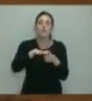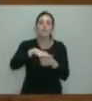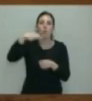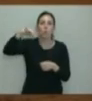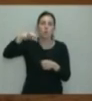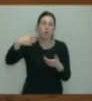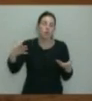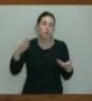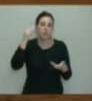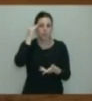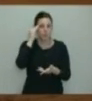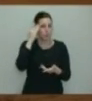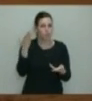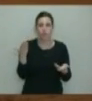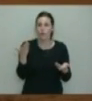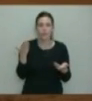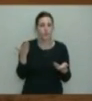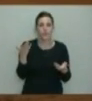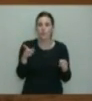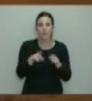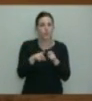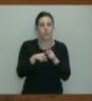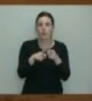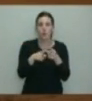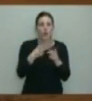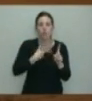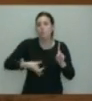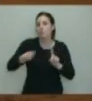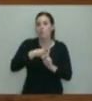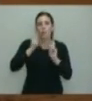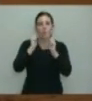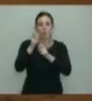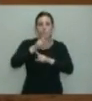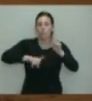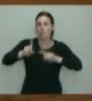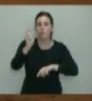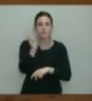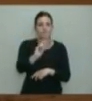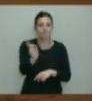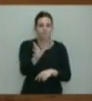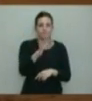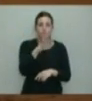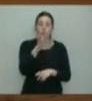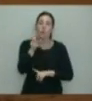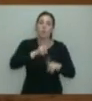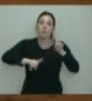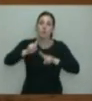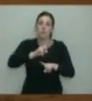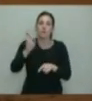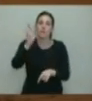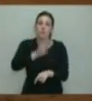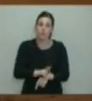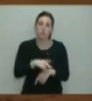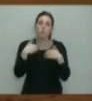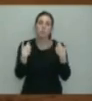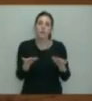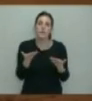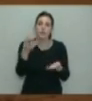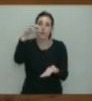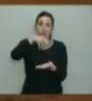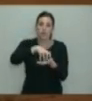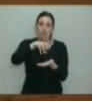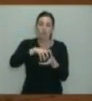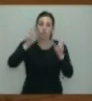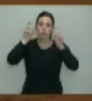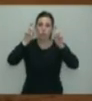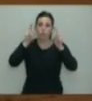creo que no estamos abordando adecuadamente el problema. Y el problema, vuelvo a decir, el problema es que efectivamente hay centros donde hay